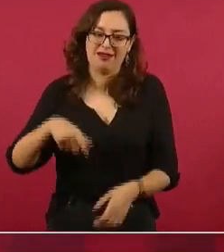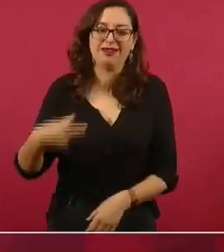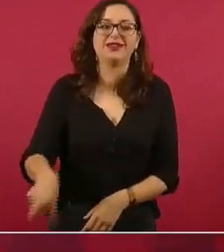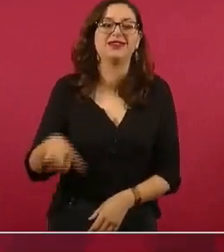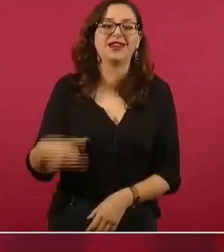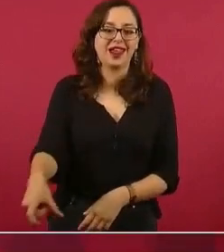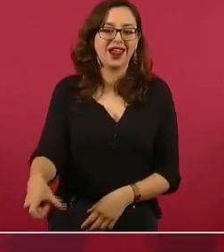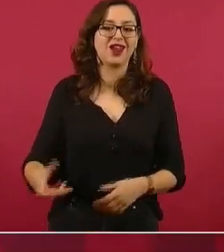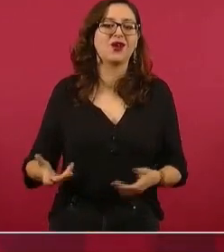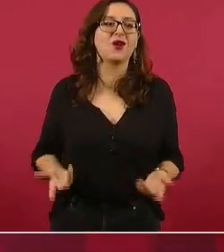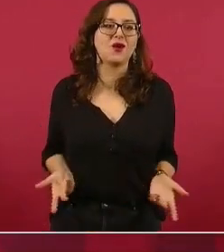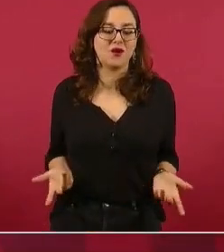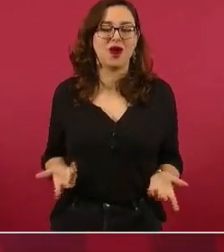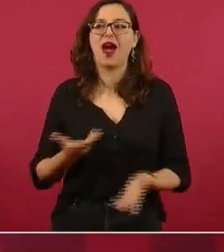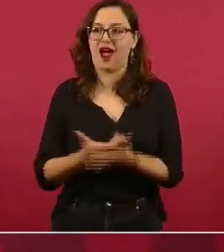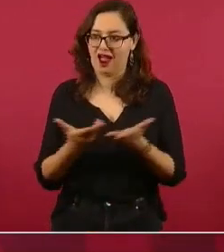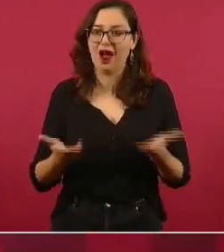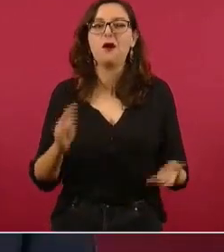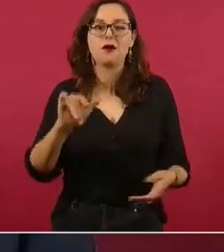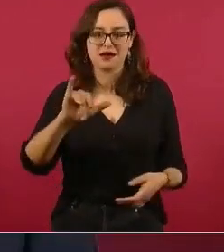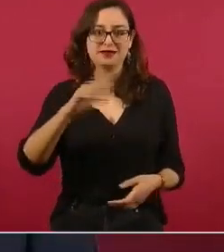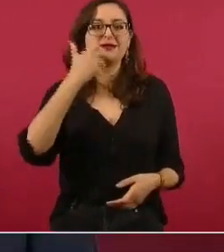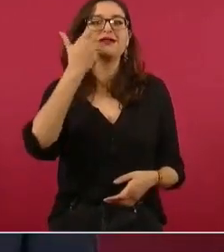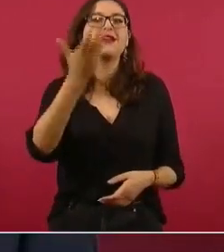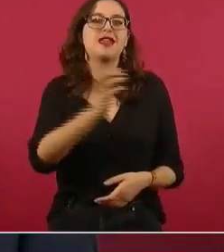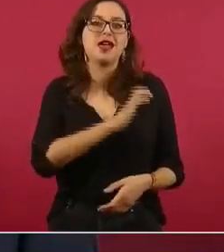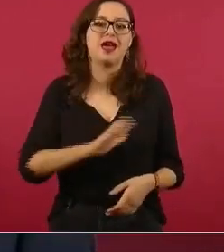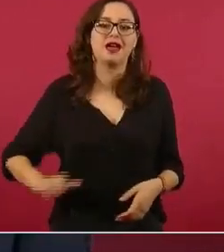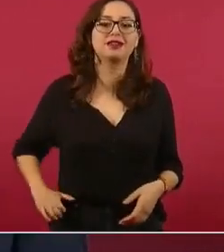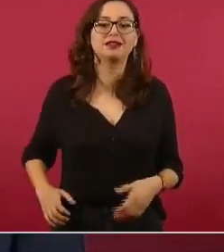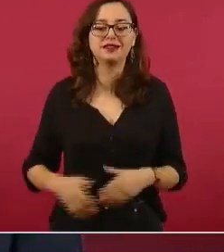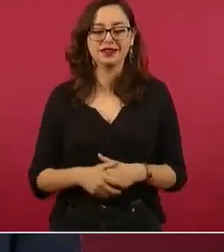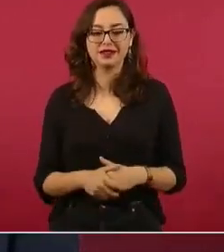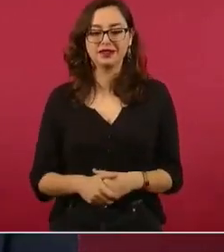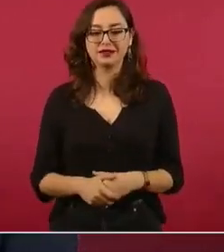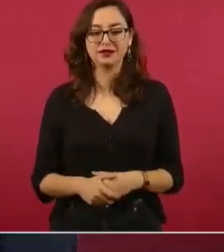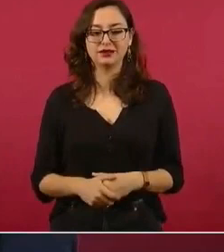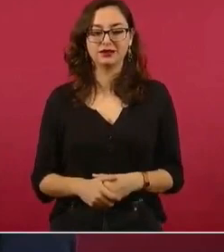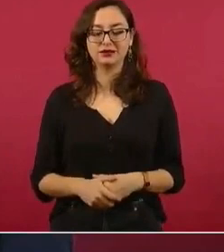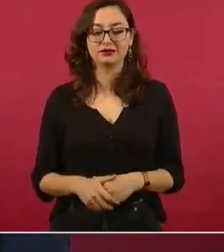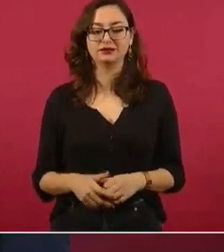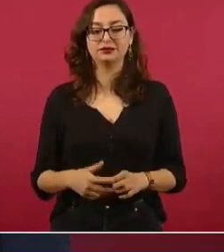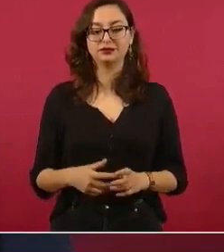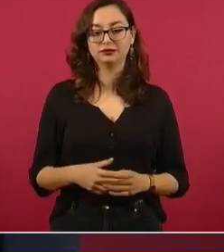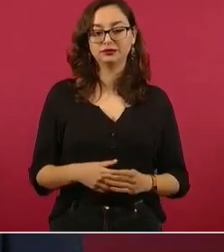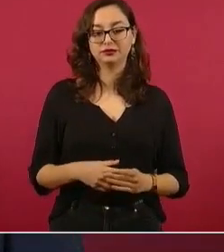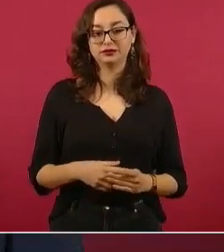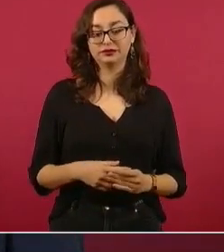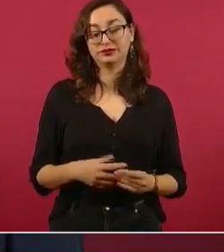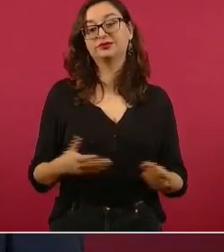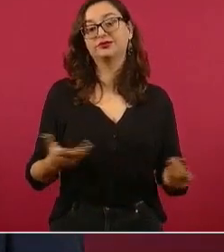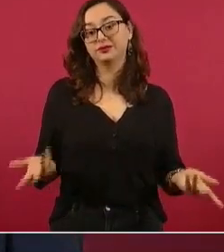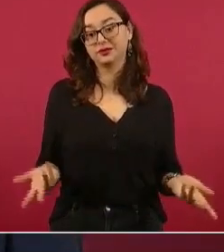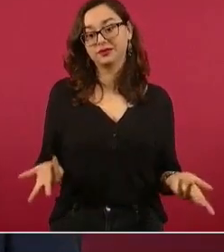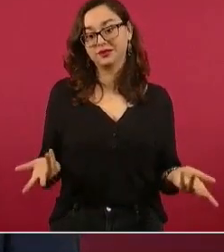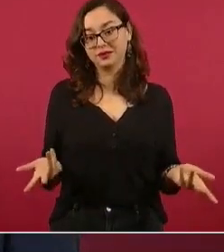Entonces, en aquel tiempo no era tan fácil